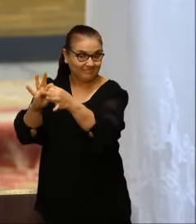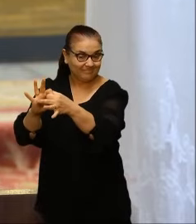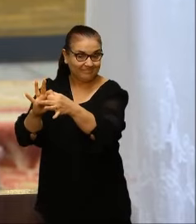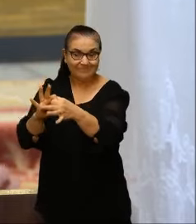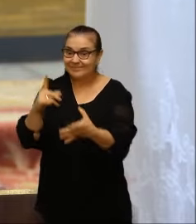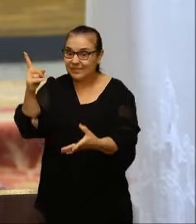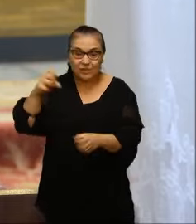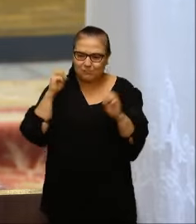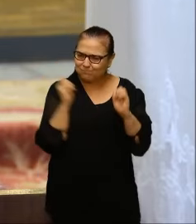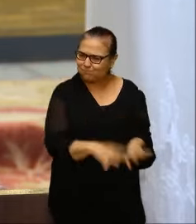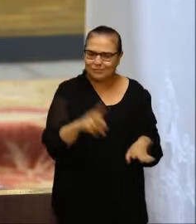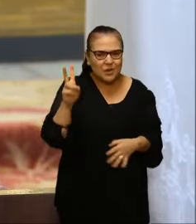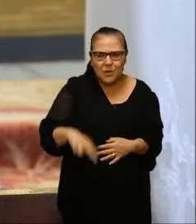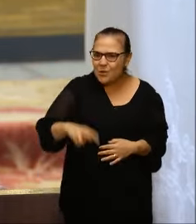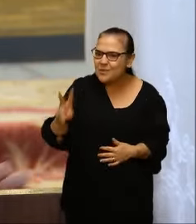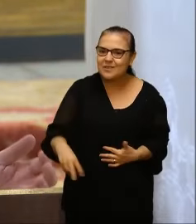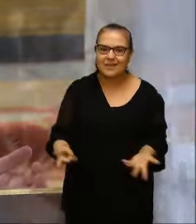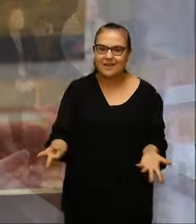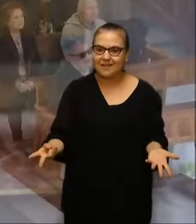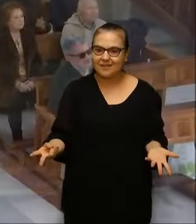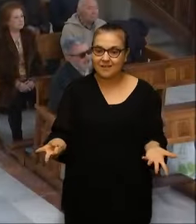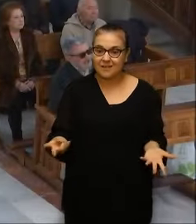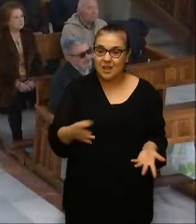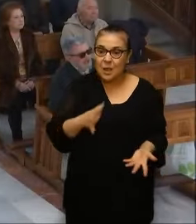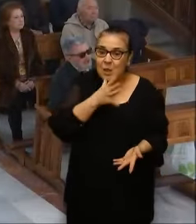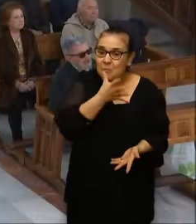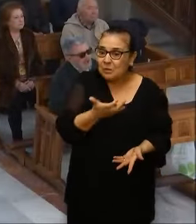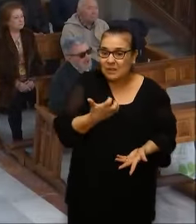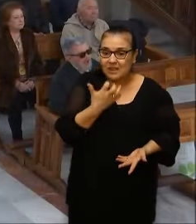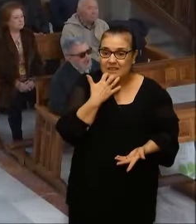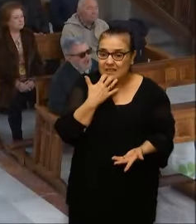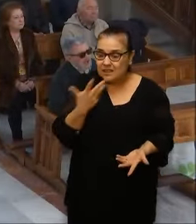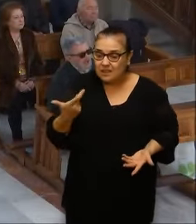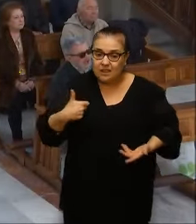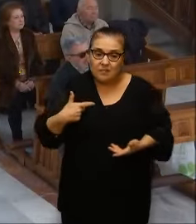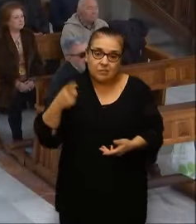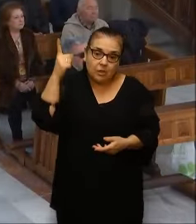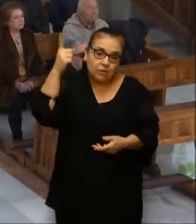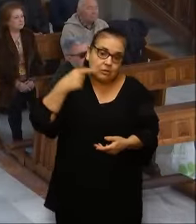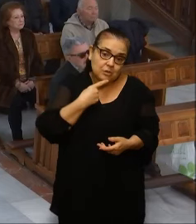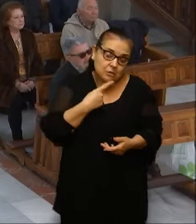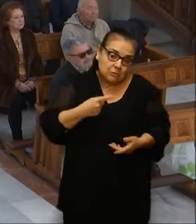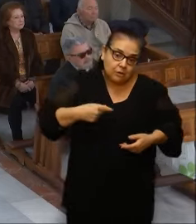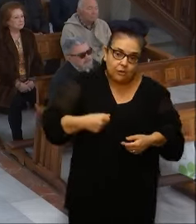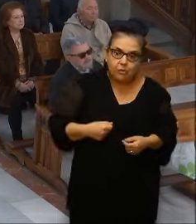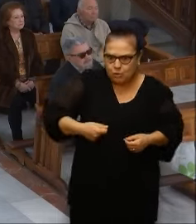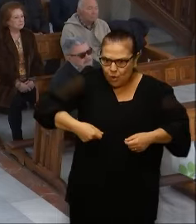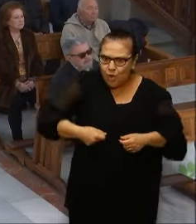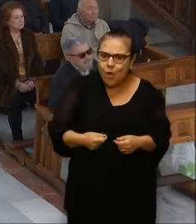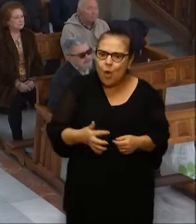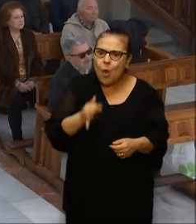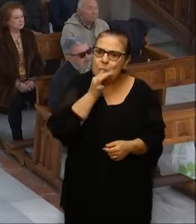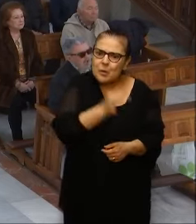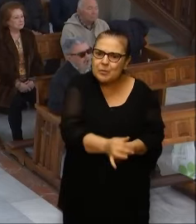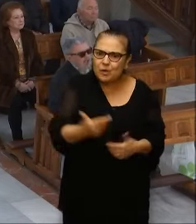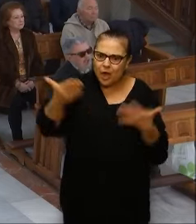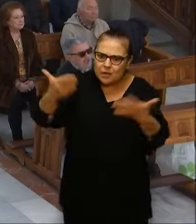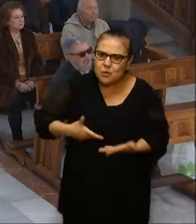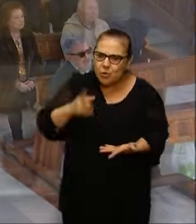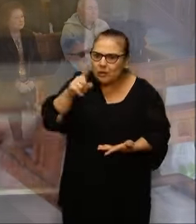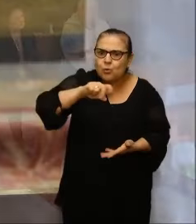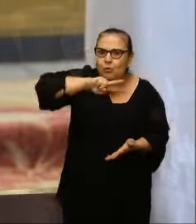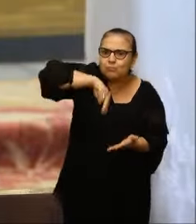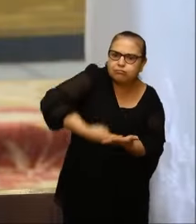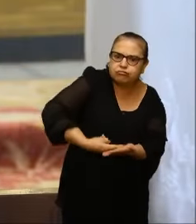no te deja nunca. Porque si no, si encima de que tenemos a Dios, Dios dirá, hombre, encima de que te estoy prometiendo ayuda, si encima tú